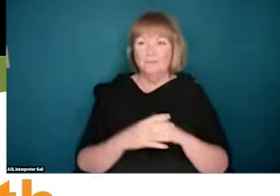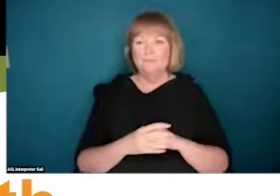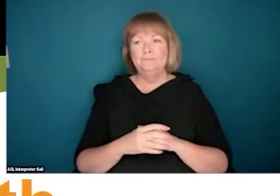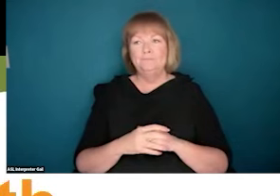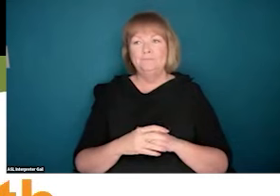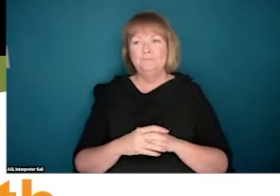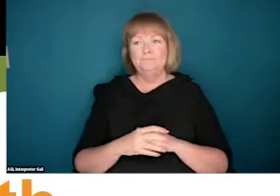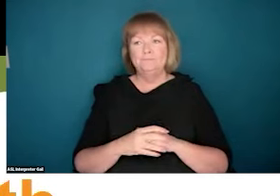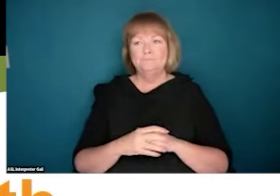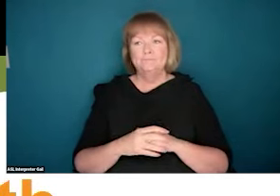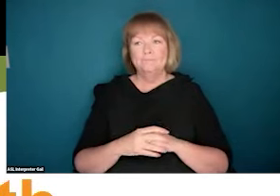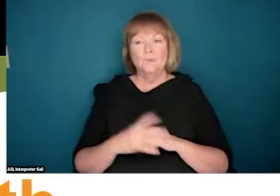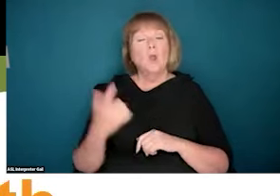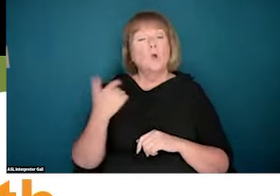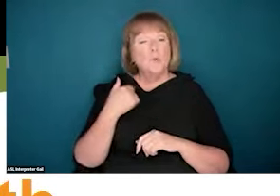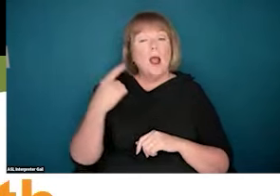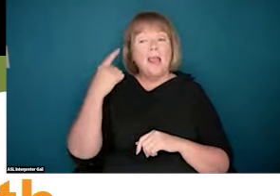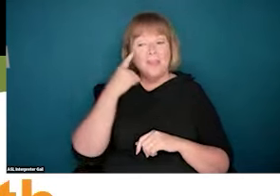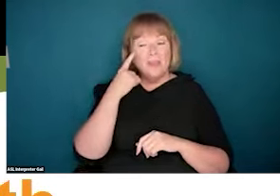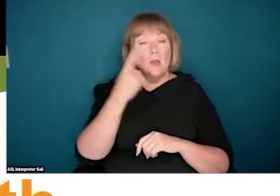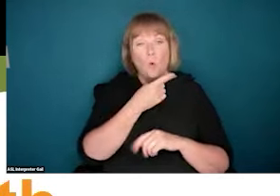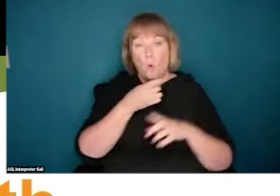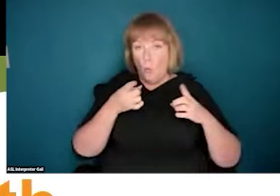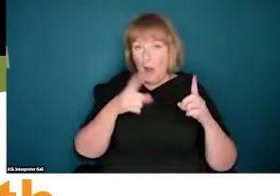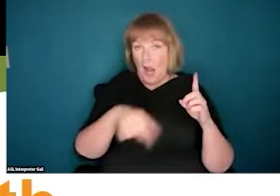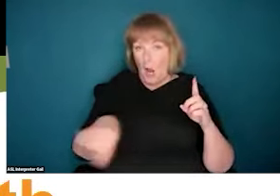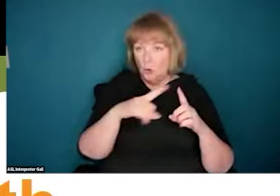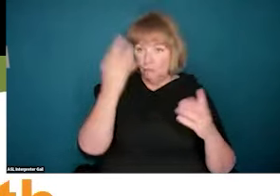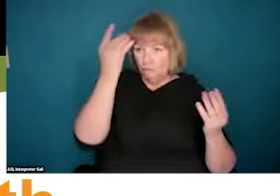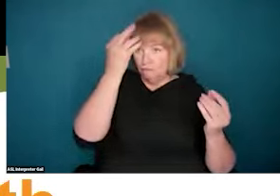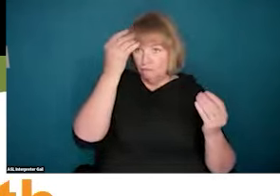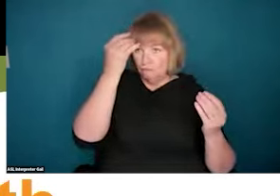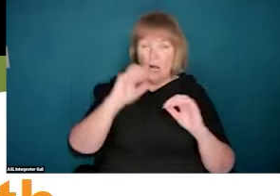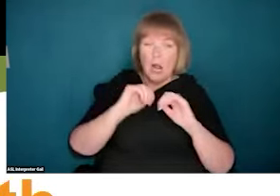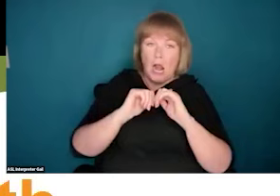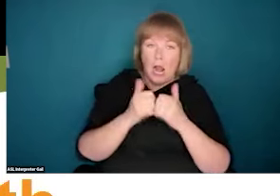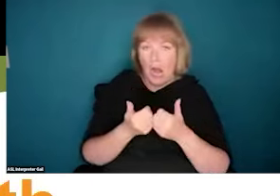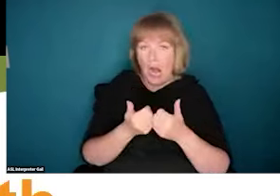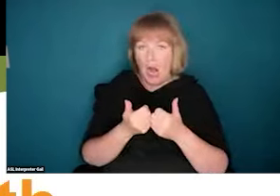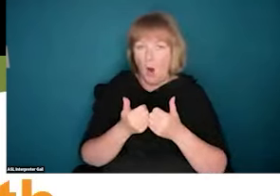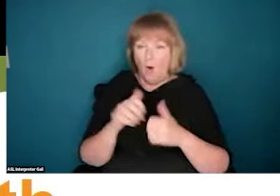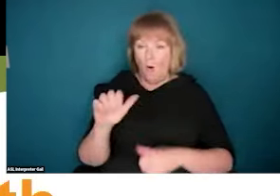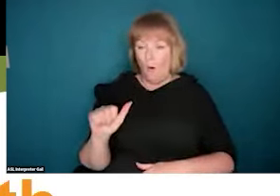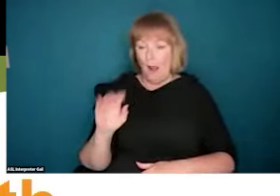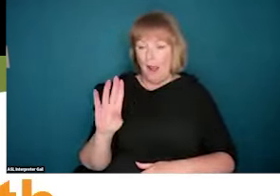están, las necesidades de las personas que están decidiendo. Entonces, a medida que usted piensa con respecto a esto,